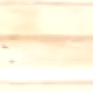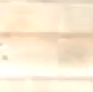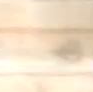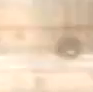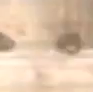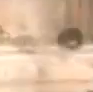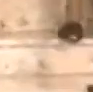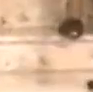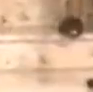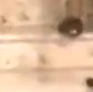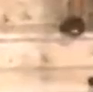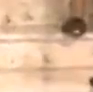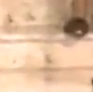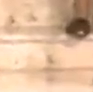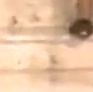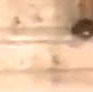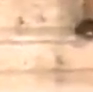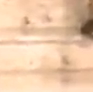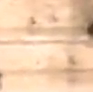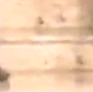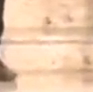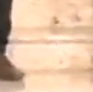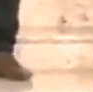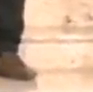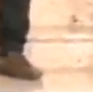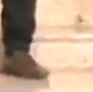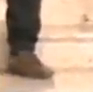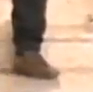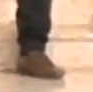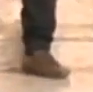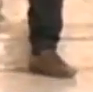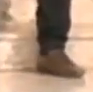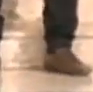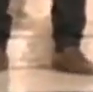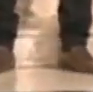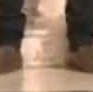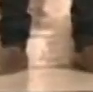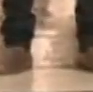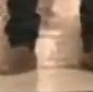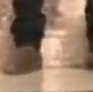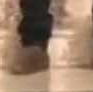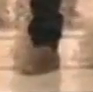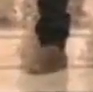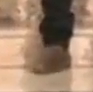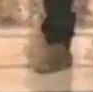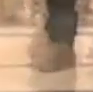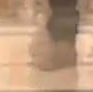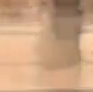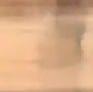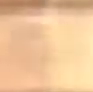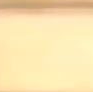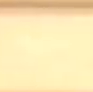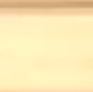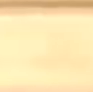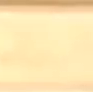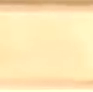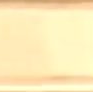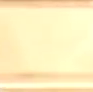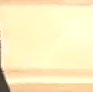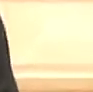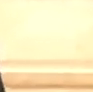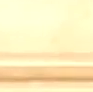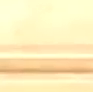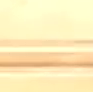Nieves. Es un honor relatar alguna de tus hazañas, por lograr